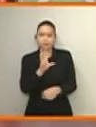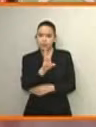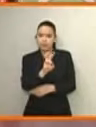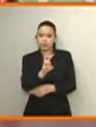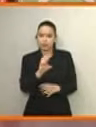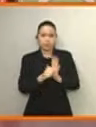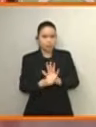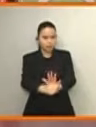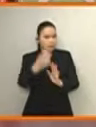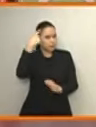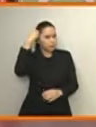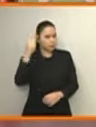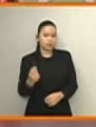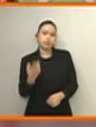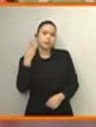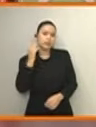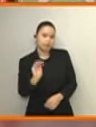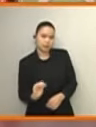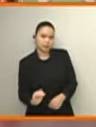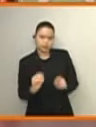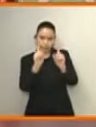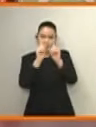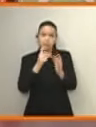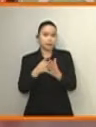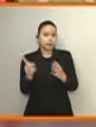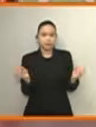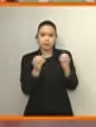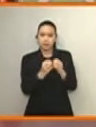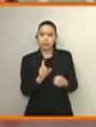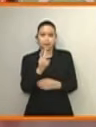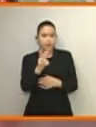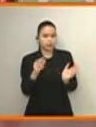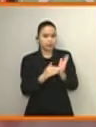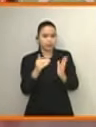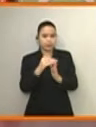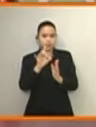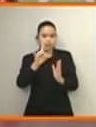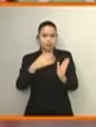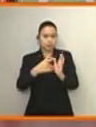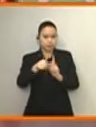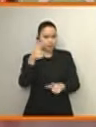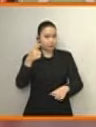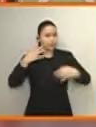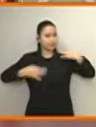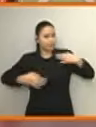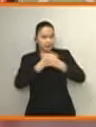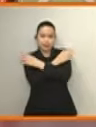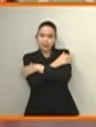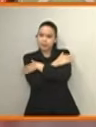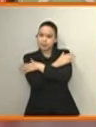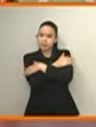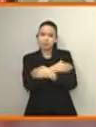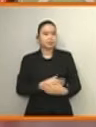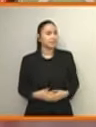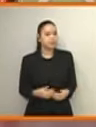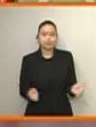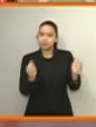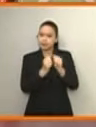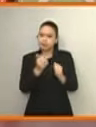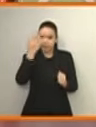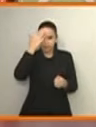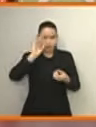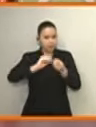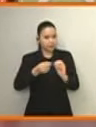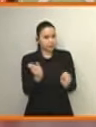16 con su símbolo de sueños niña. Y con esto pagamos más de 2.800.000 lempiras. Muchas felicidades. Ahora acompáñame a conocer el